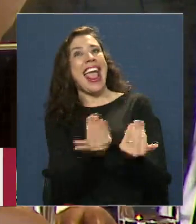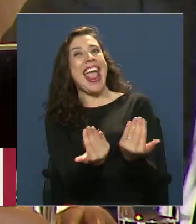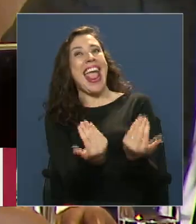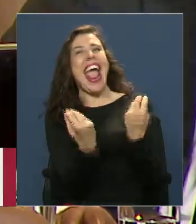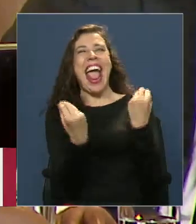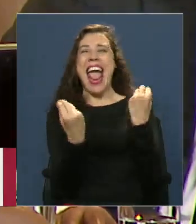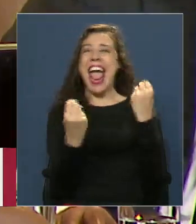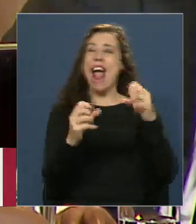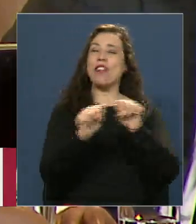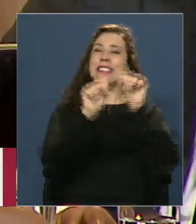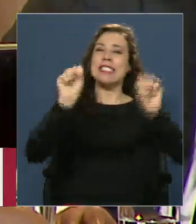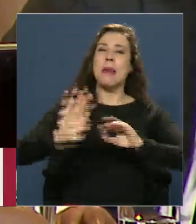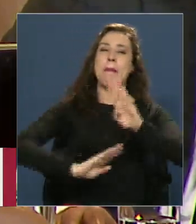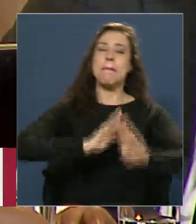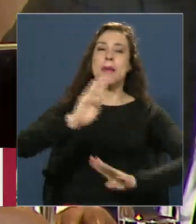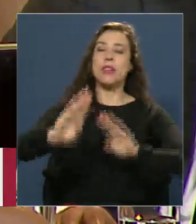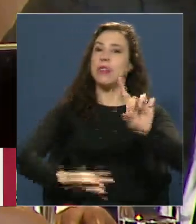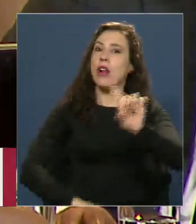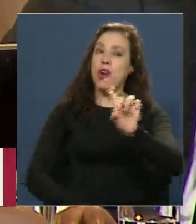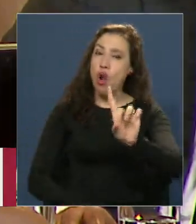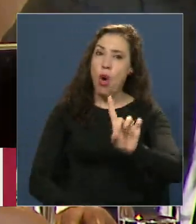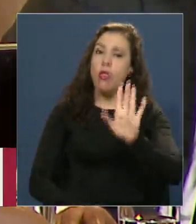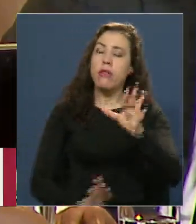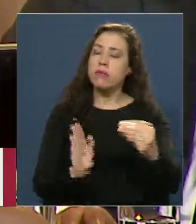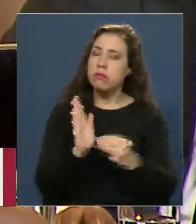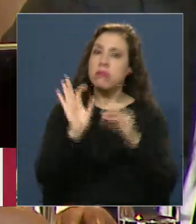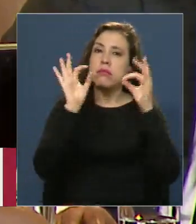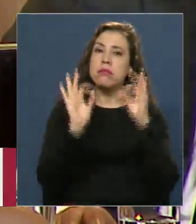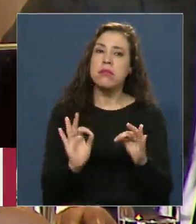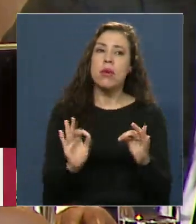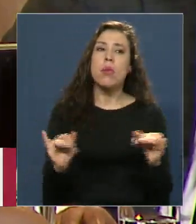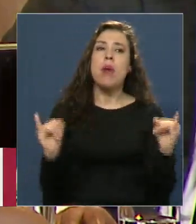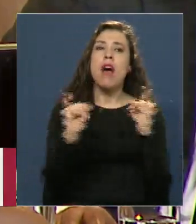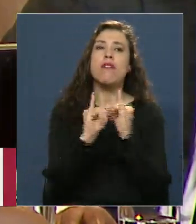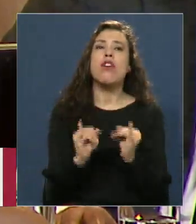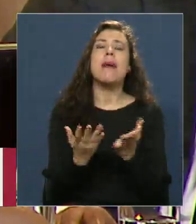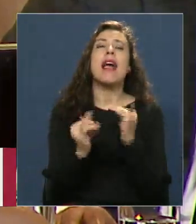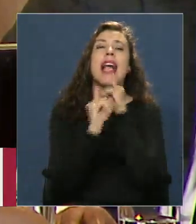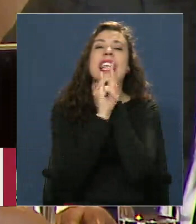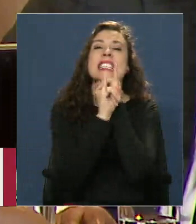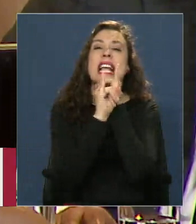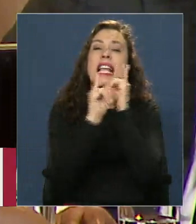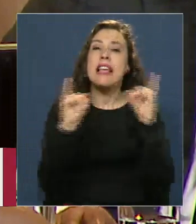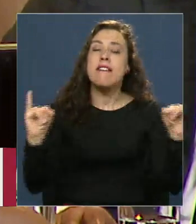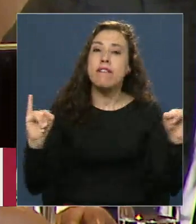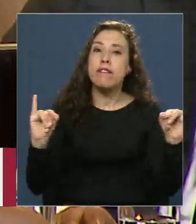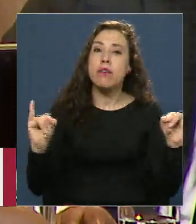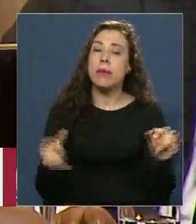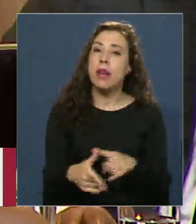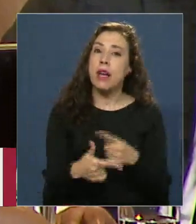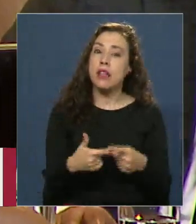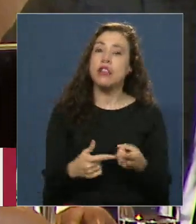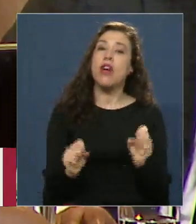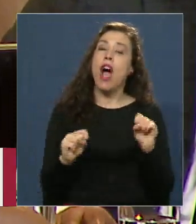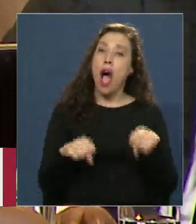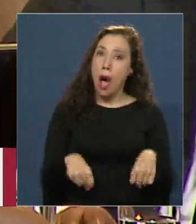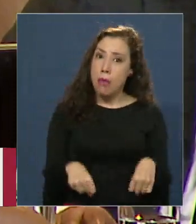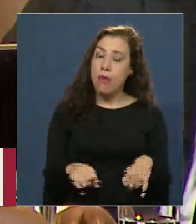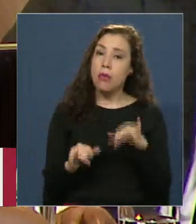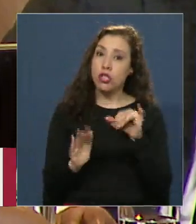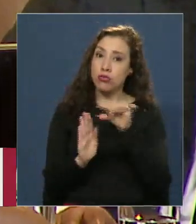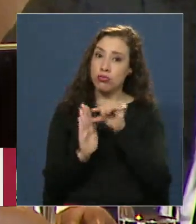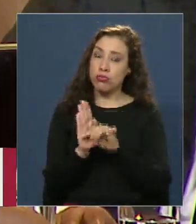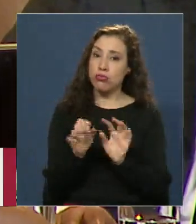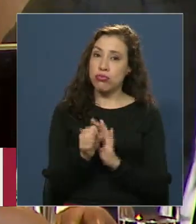un gran sistema de protección, sino más bien una plataforma informativa. Por tanto, aprobaremos las